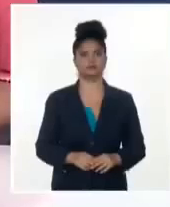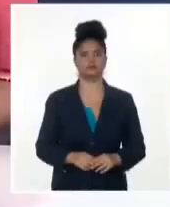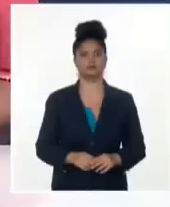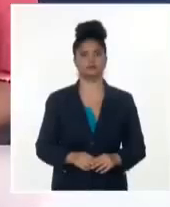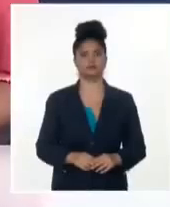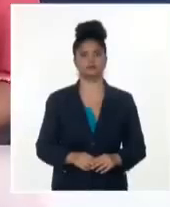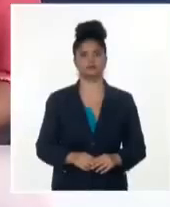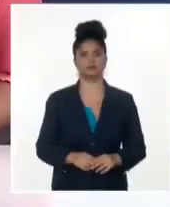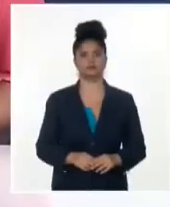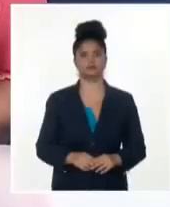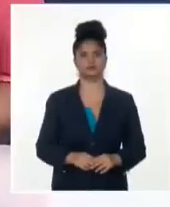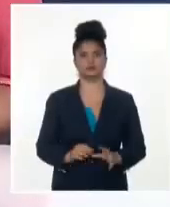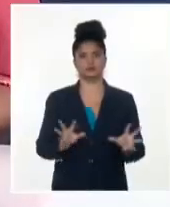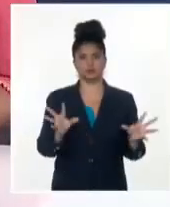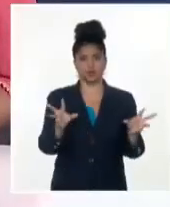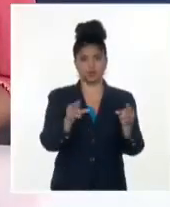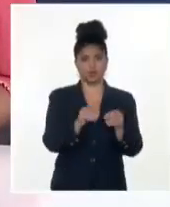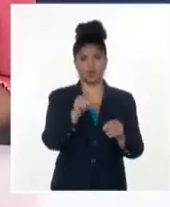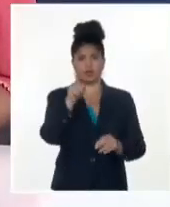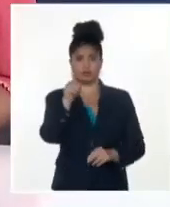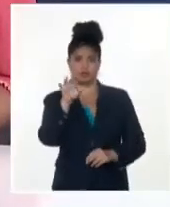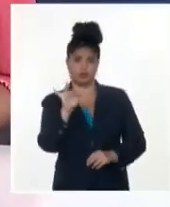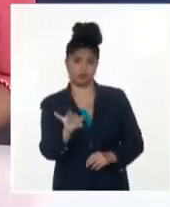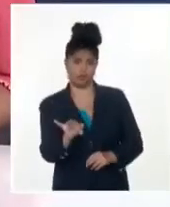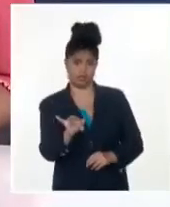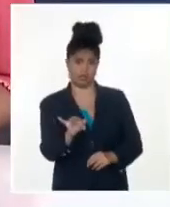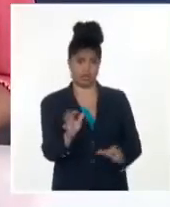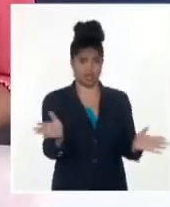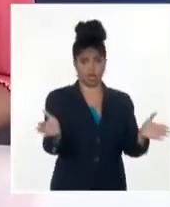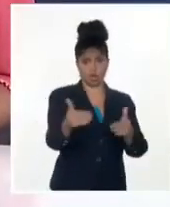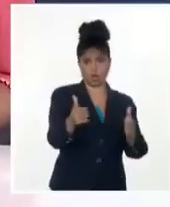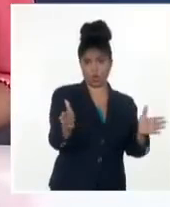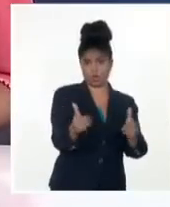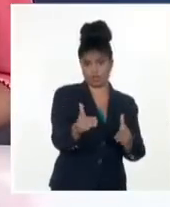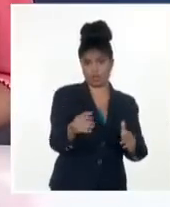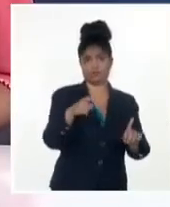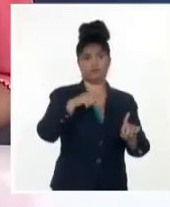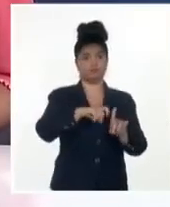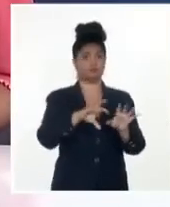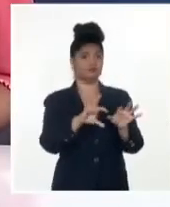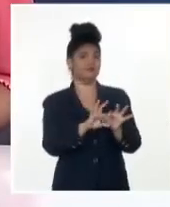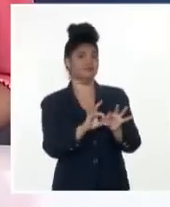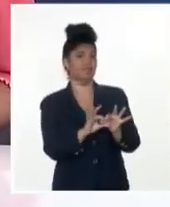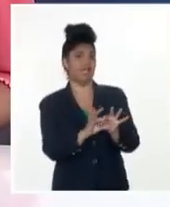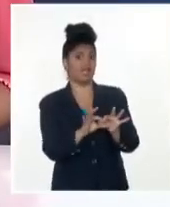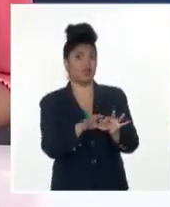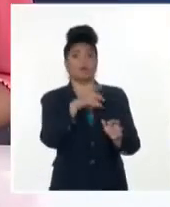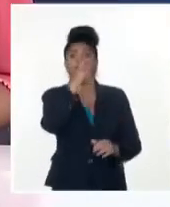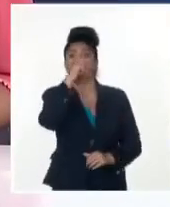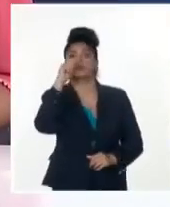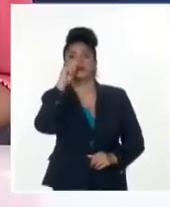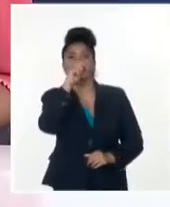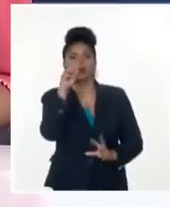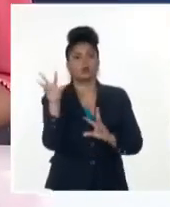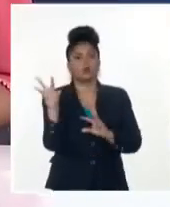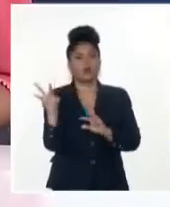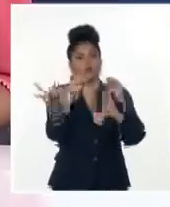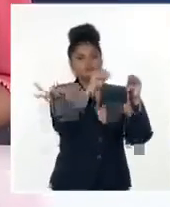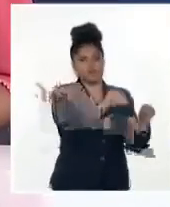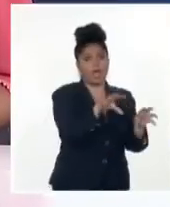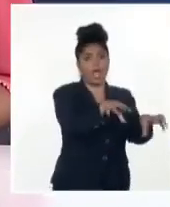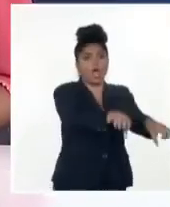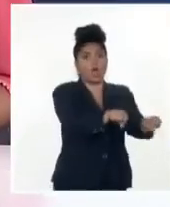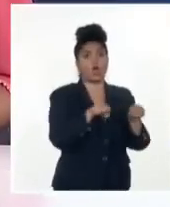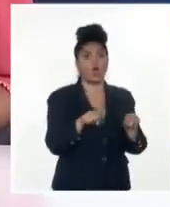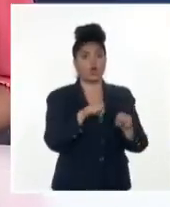Un total de 17 contenedores con 340.7 kilogramos de marihuana fueron asegurados por fuerzas del Ministerio